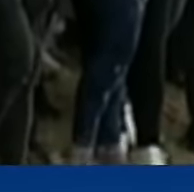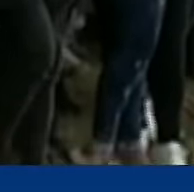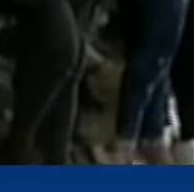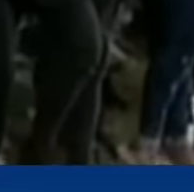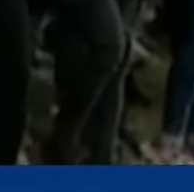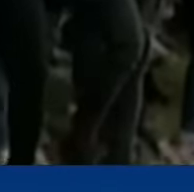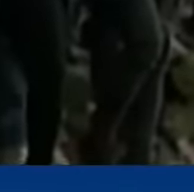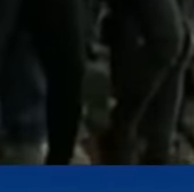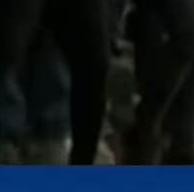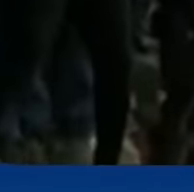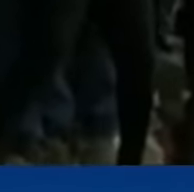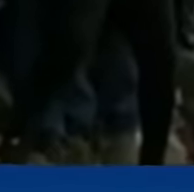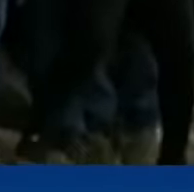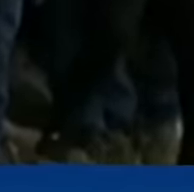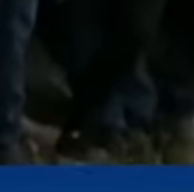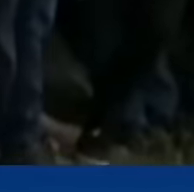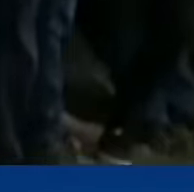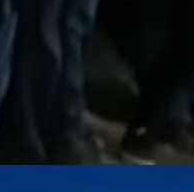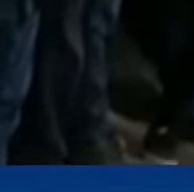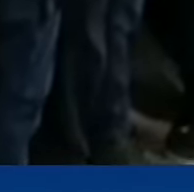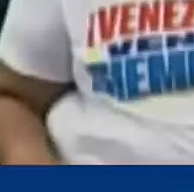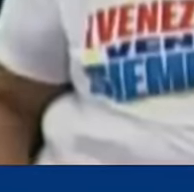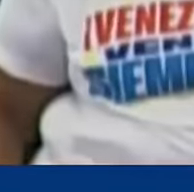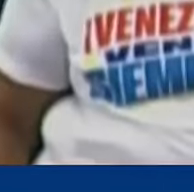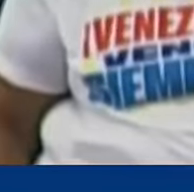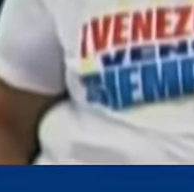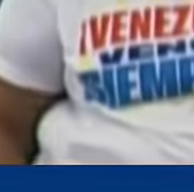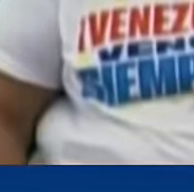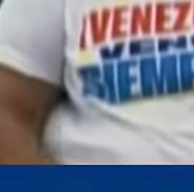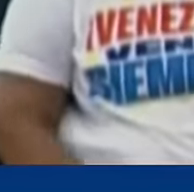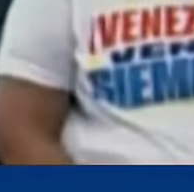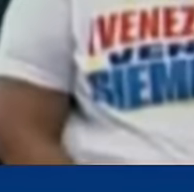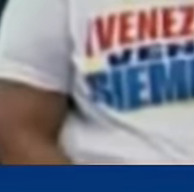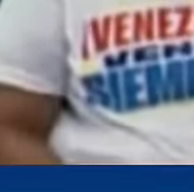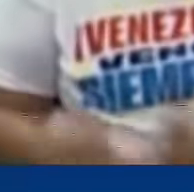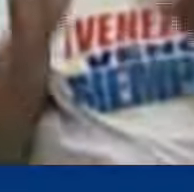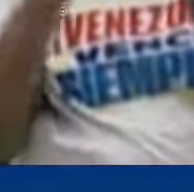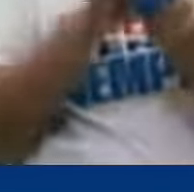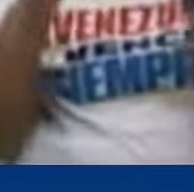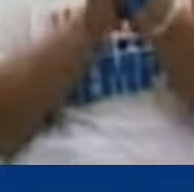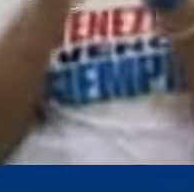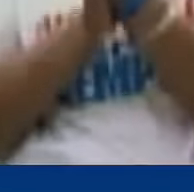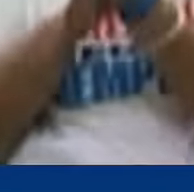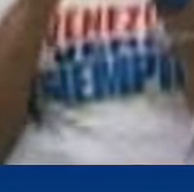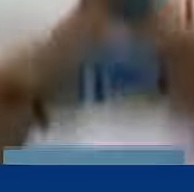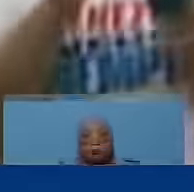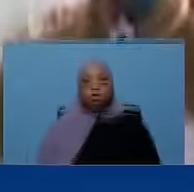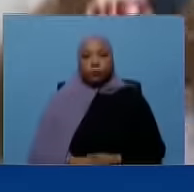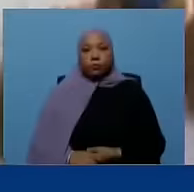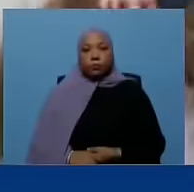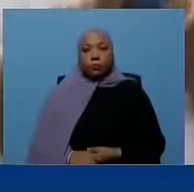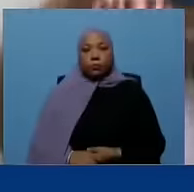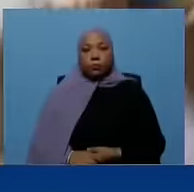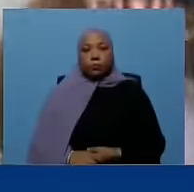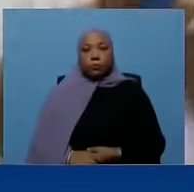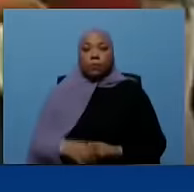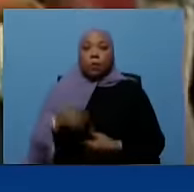debemos tener entre 5,000 a 6,000 comunas consolidadas.